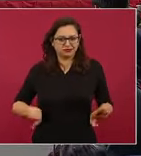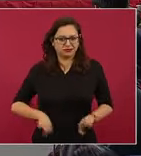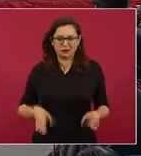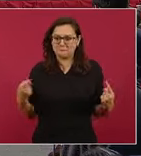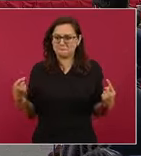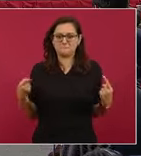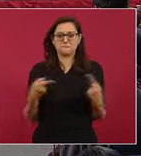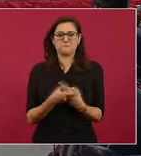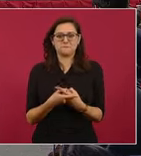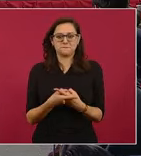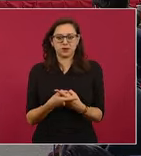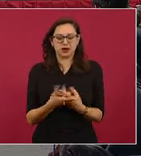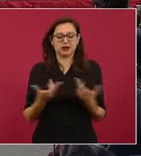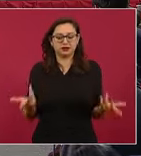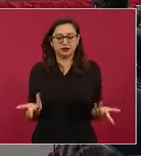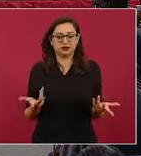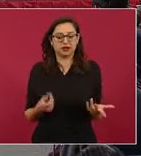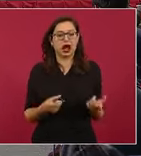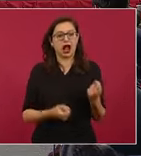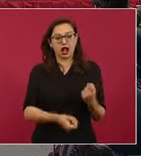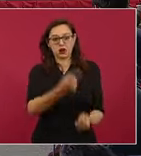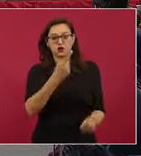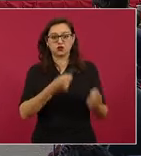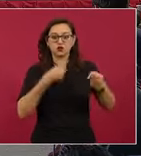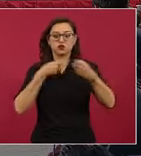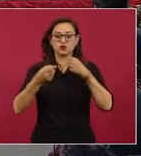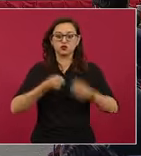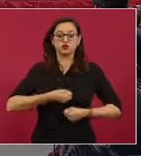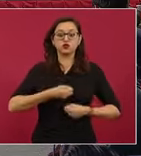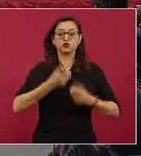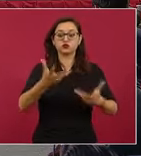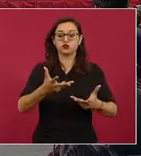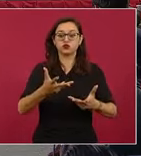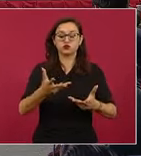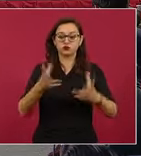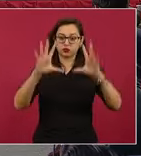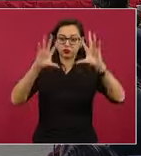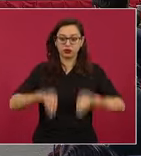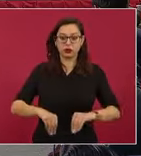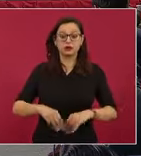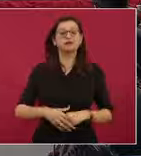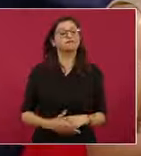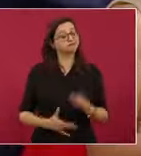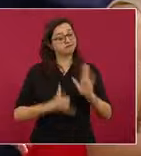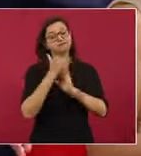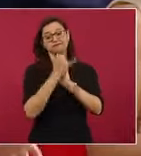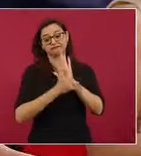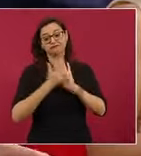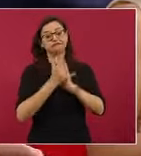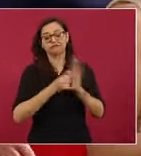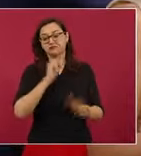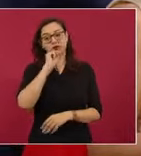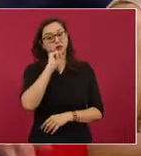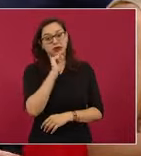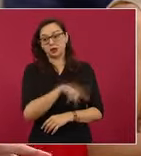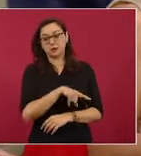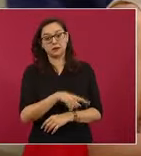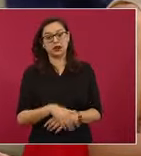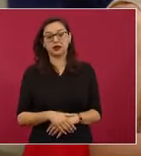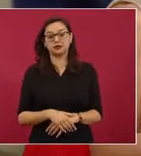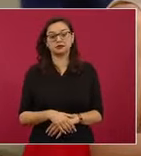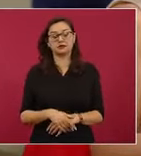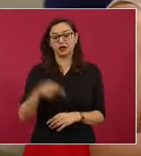hay medios de información que censuran. Bueno, YouTube también, un día después de que pasó esto del grupo de amistad